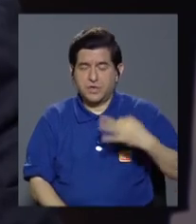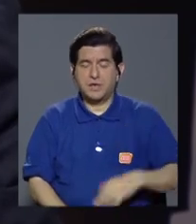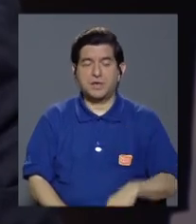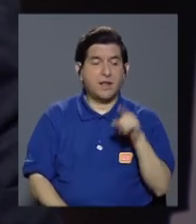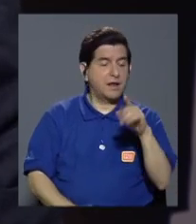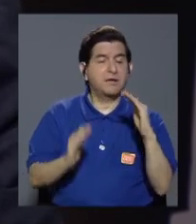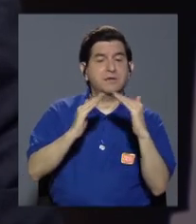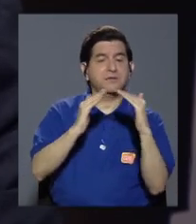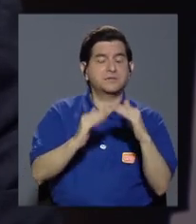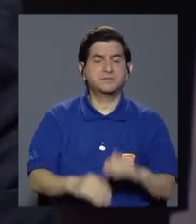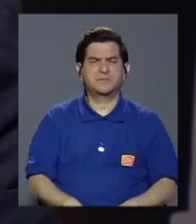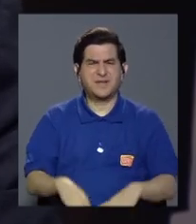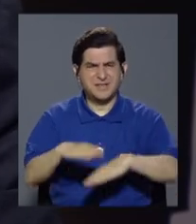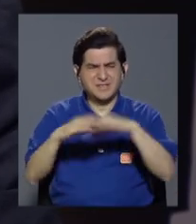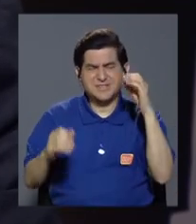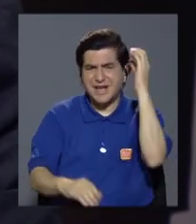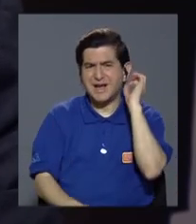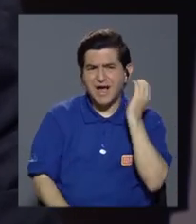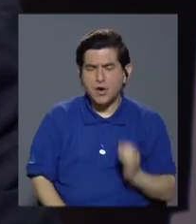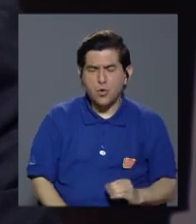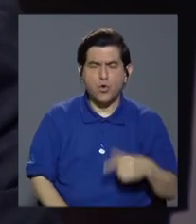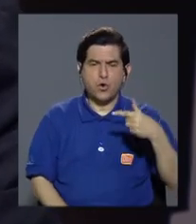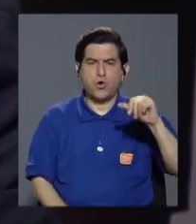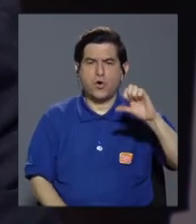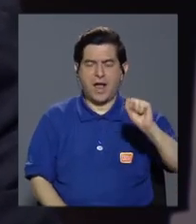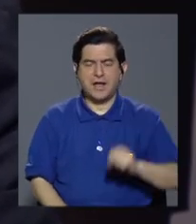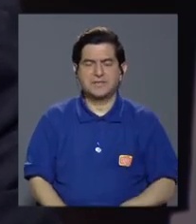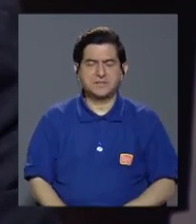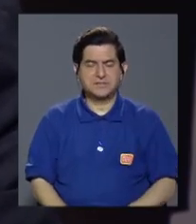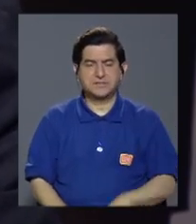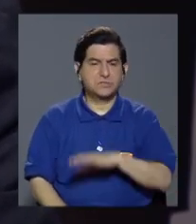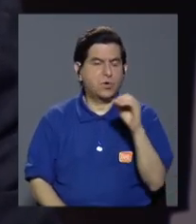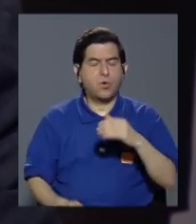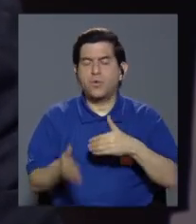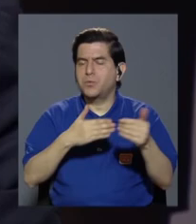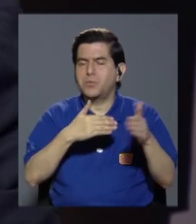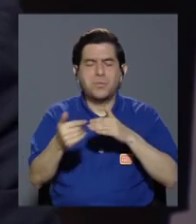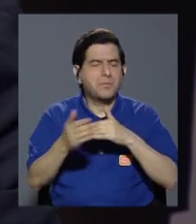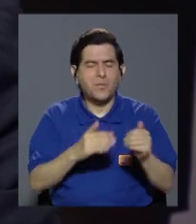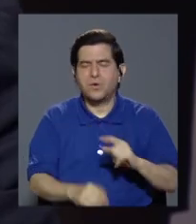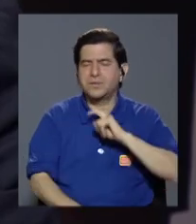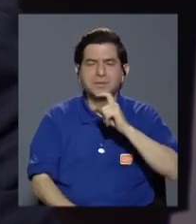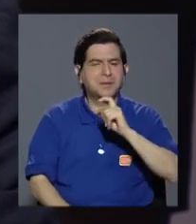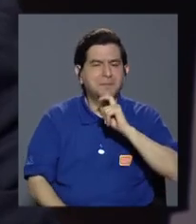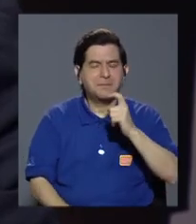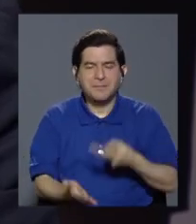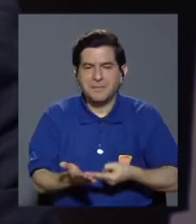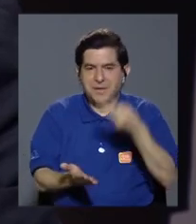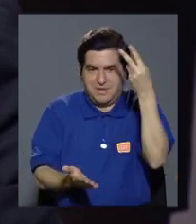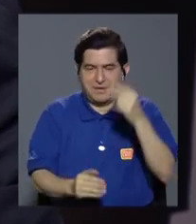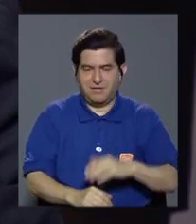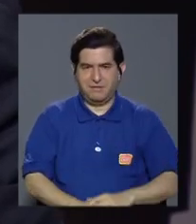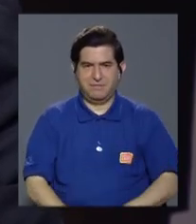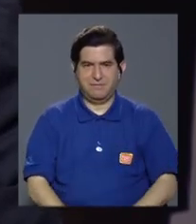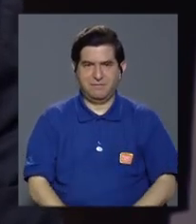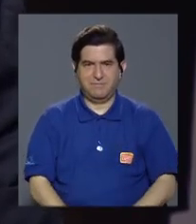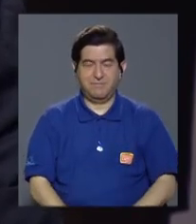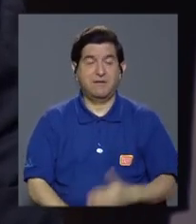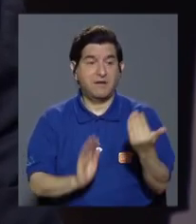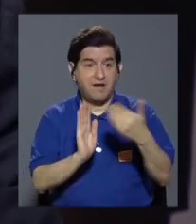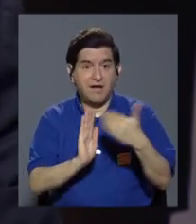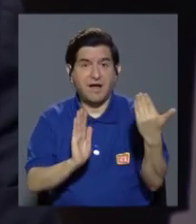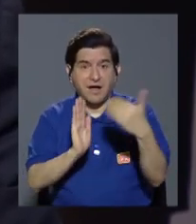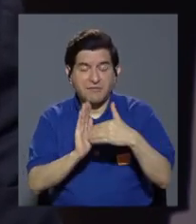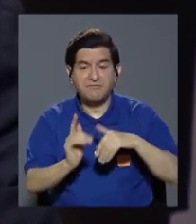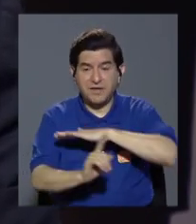entonces la extracción de oro de gas de mina de cualquiera un metal precioso de coltán afecta